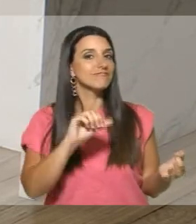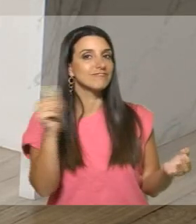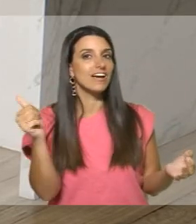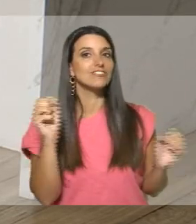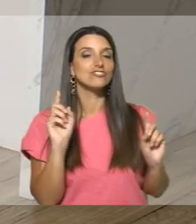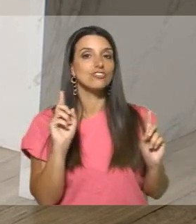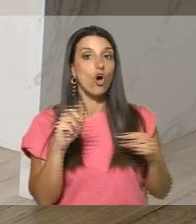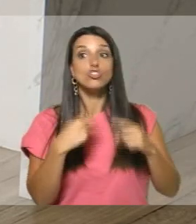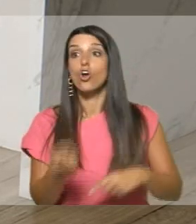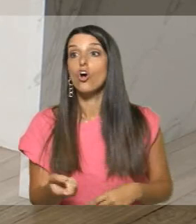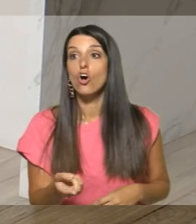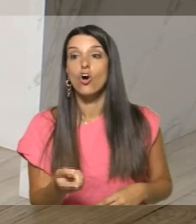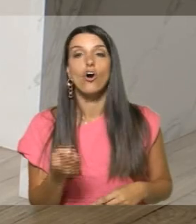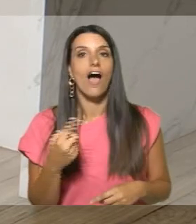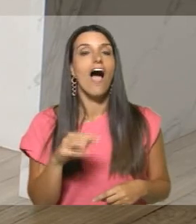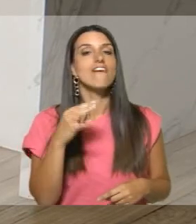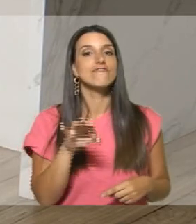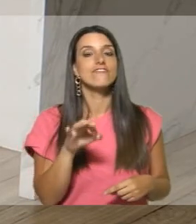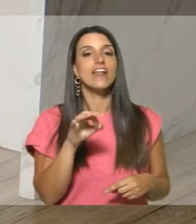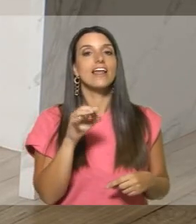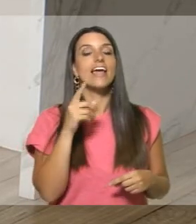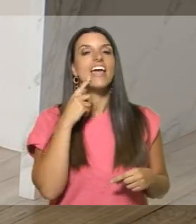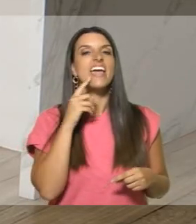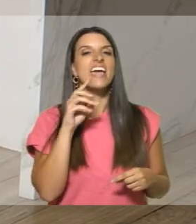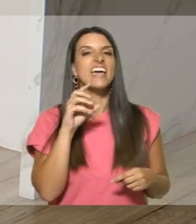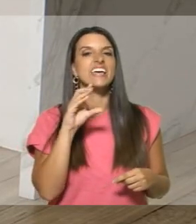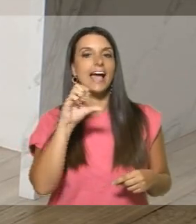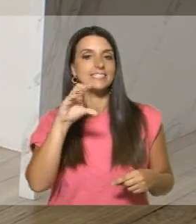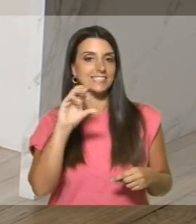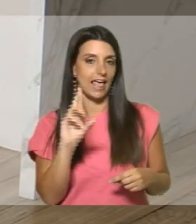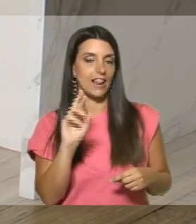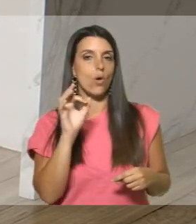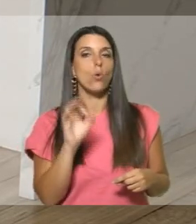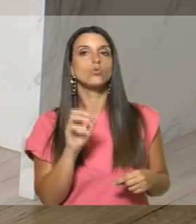con eso. ¿Sigo con otro? Dale. Perfecto, Cáncer. Cáncer también, el